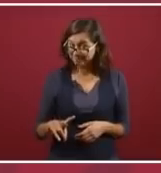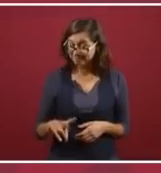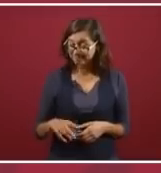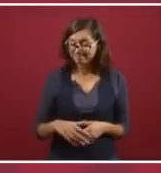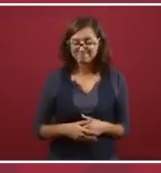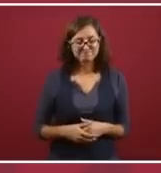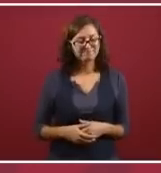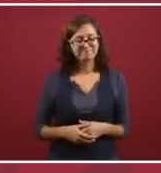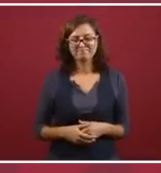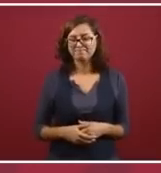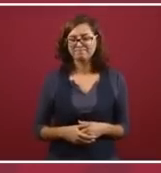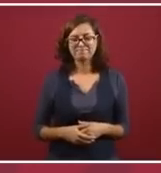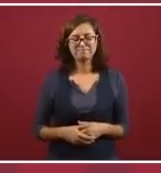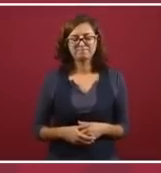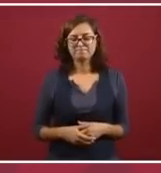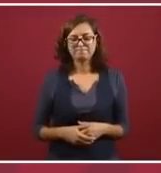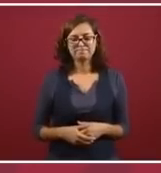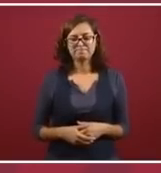que el presidente de México